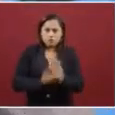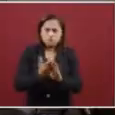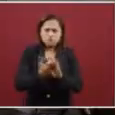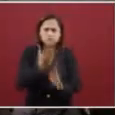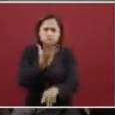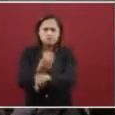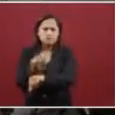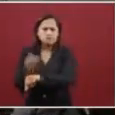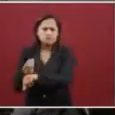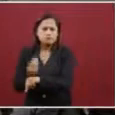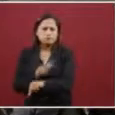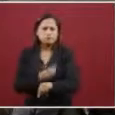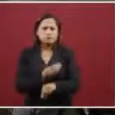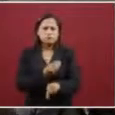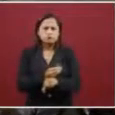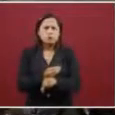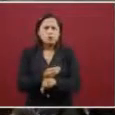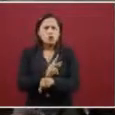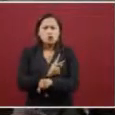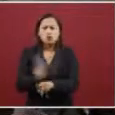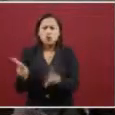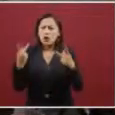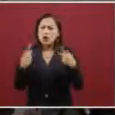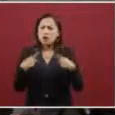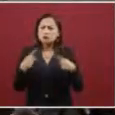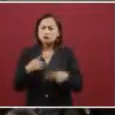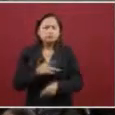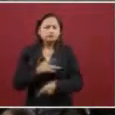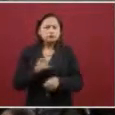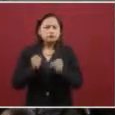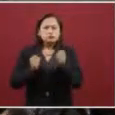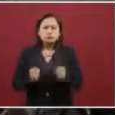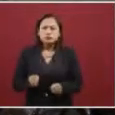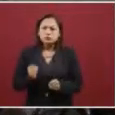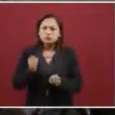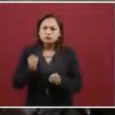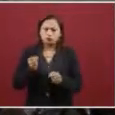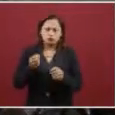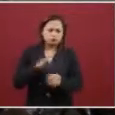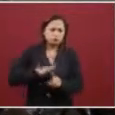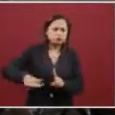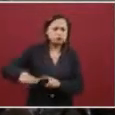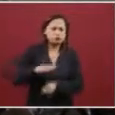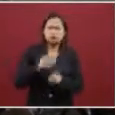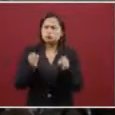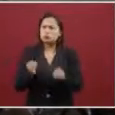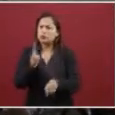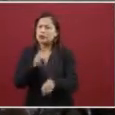absoluta comodidad en los tres aeropuertos